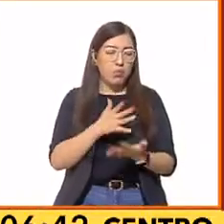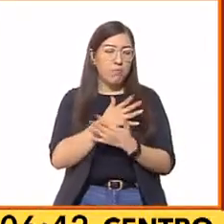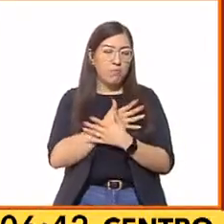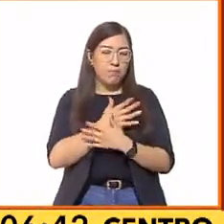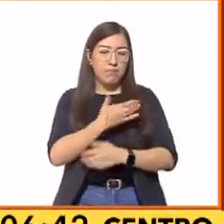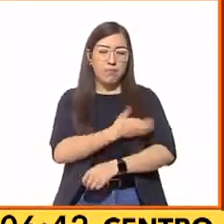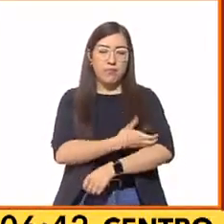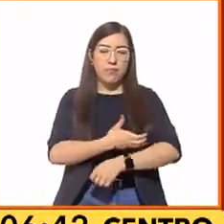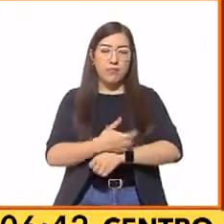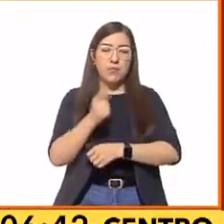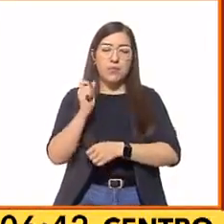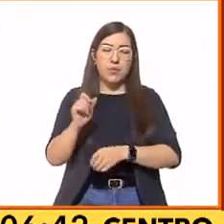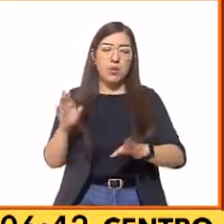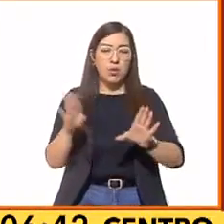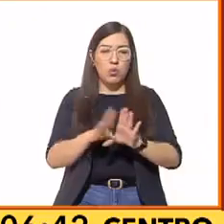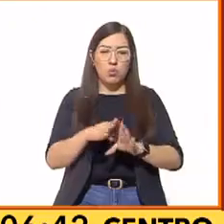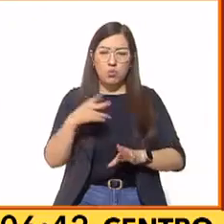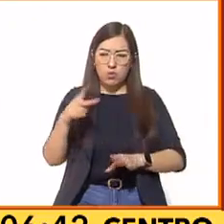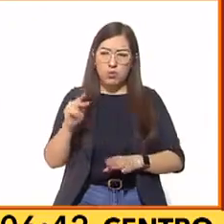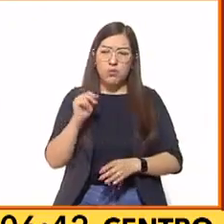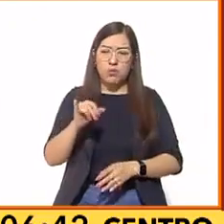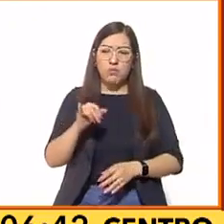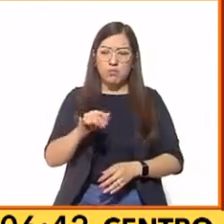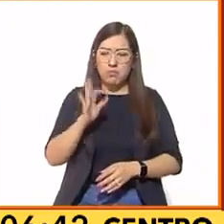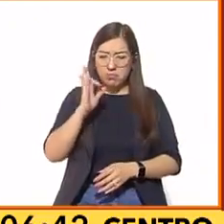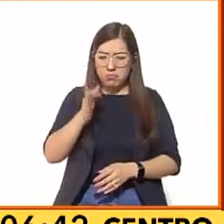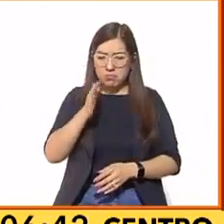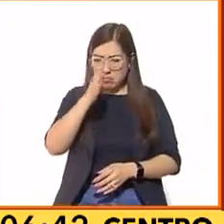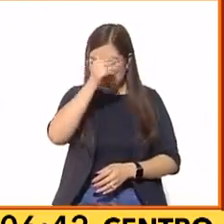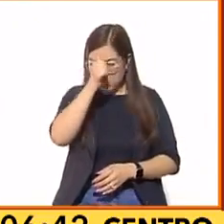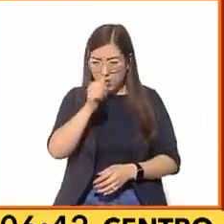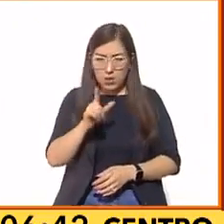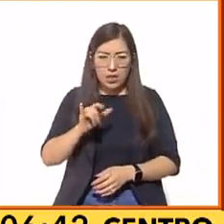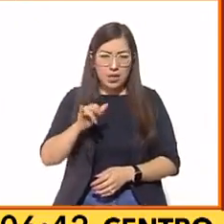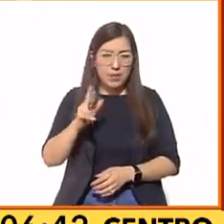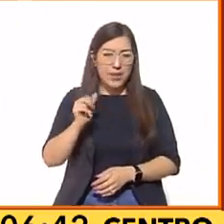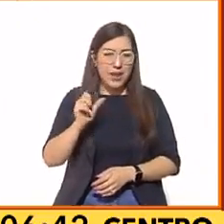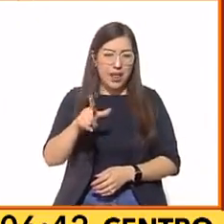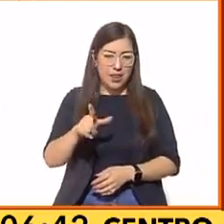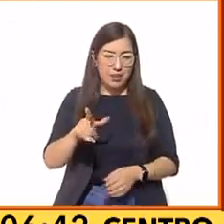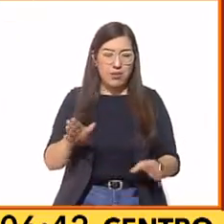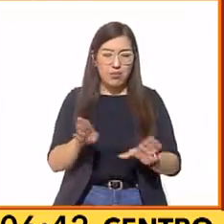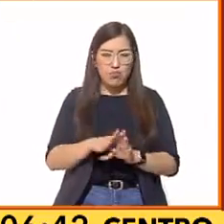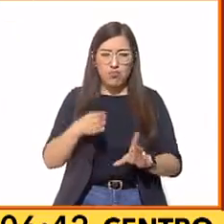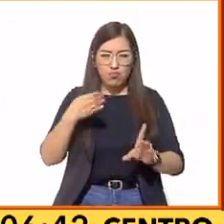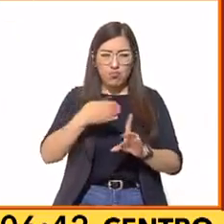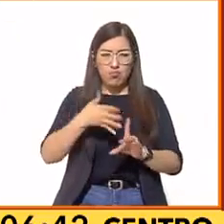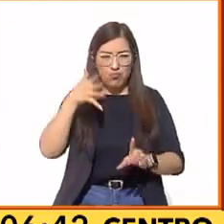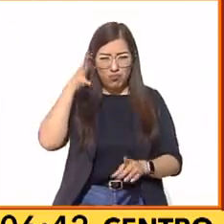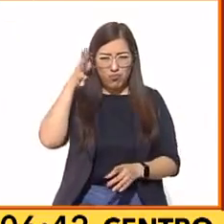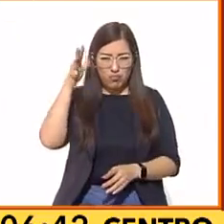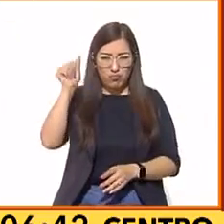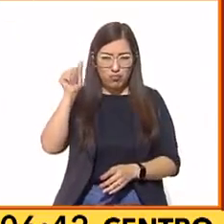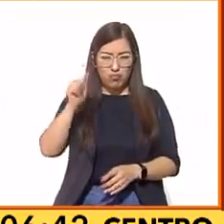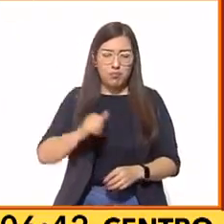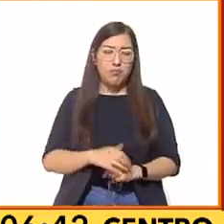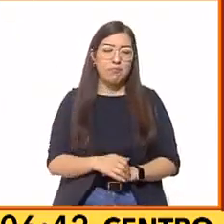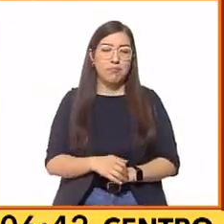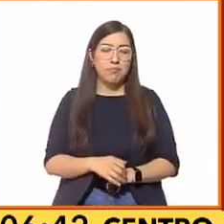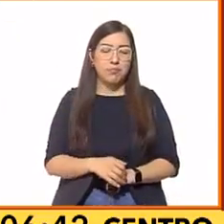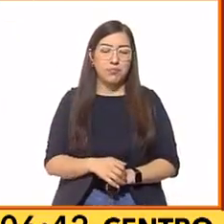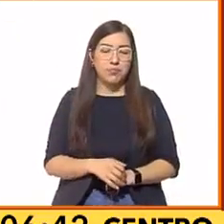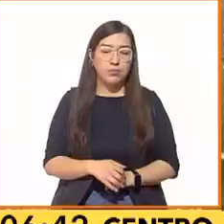completamente la ideología liberal, el compromiso y la convicción que tiene su esposo, y es un